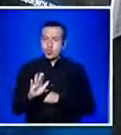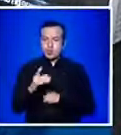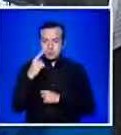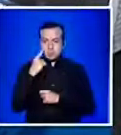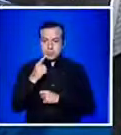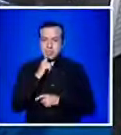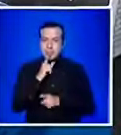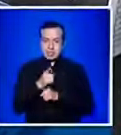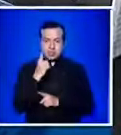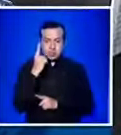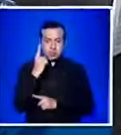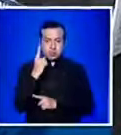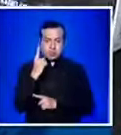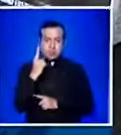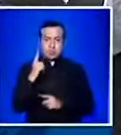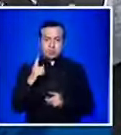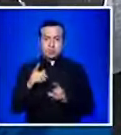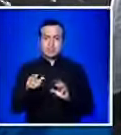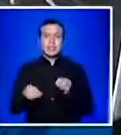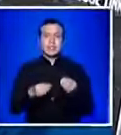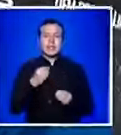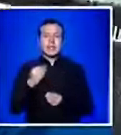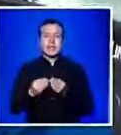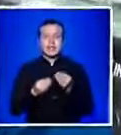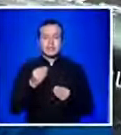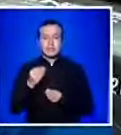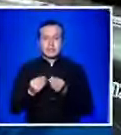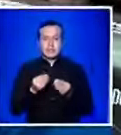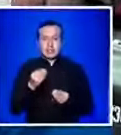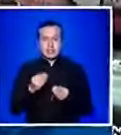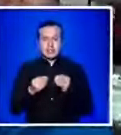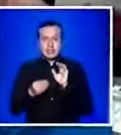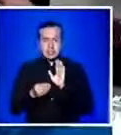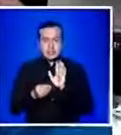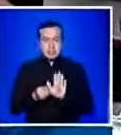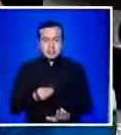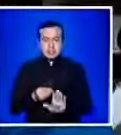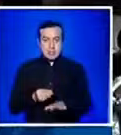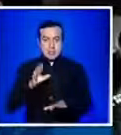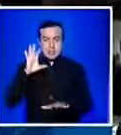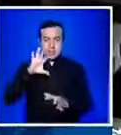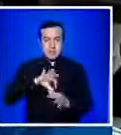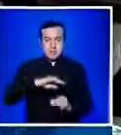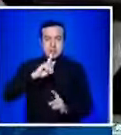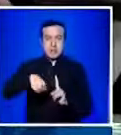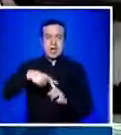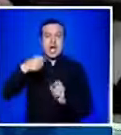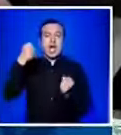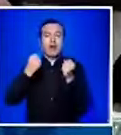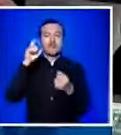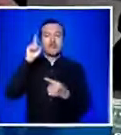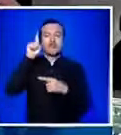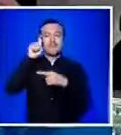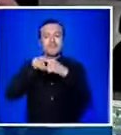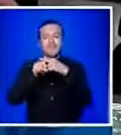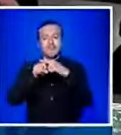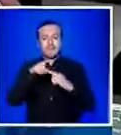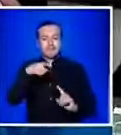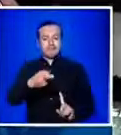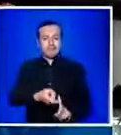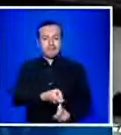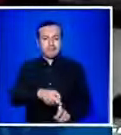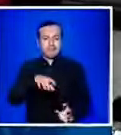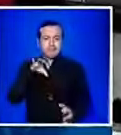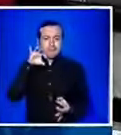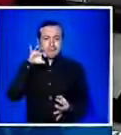dijo anteriormente, nos ayuda a sujetar el pedal, en este caso de acá, y la parte superior va anclado también al volante. Entonces,